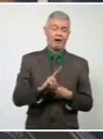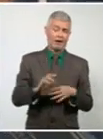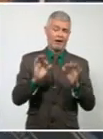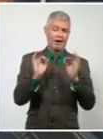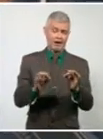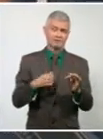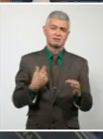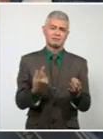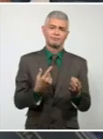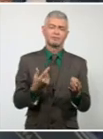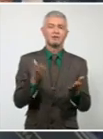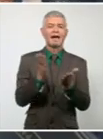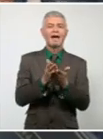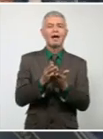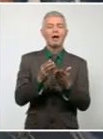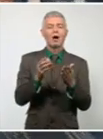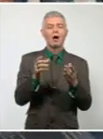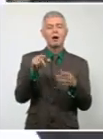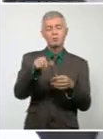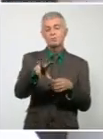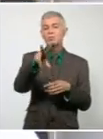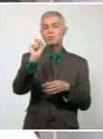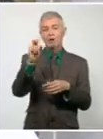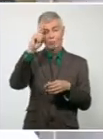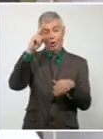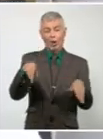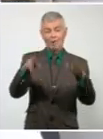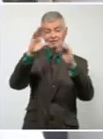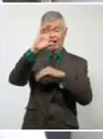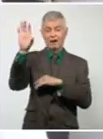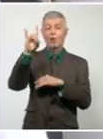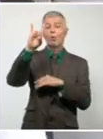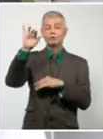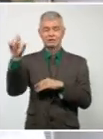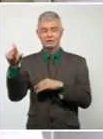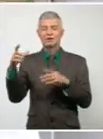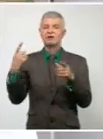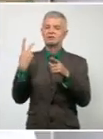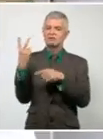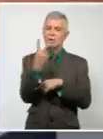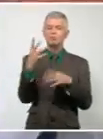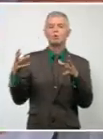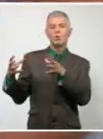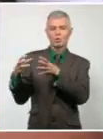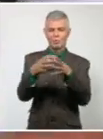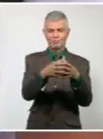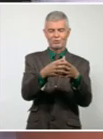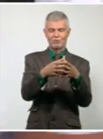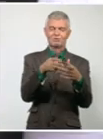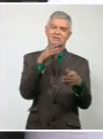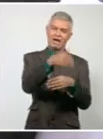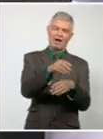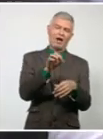nuevo hospital de la UCI la segunda avanzada de médicos que harán frente a la pandemia. José